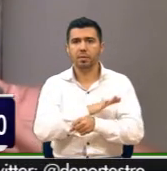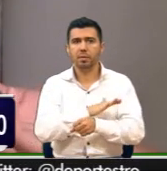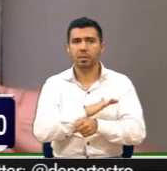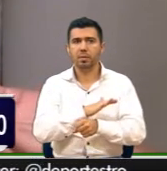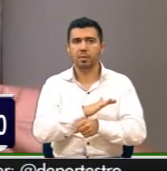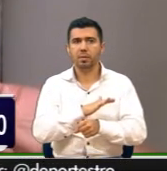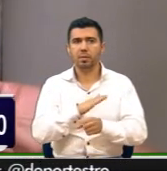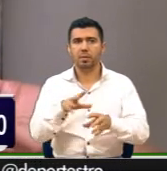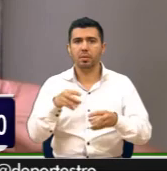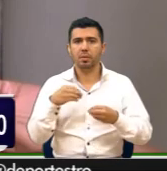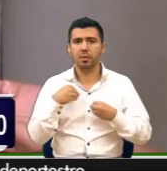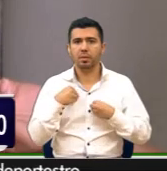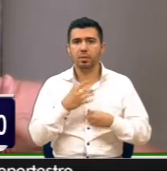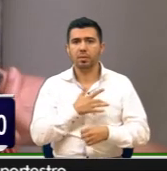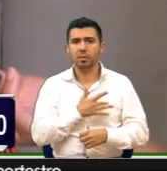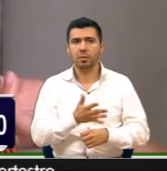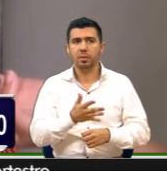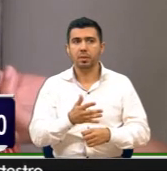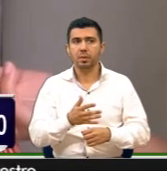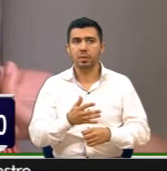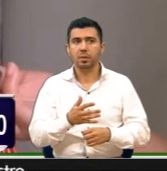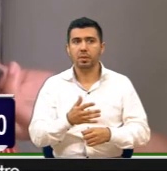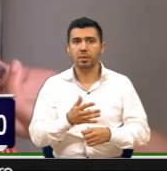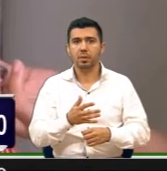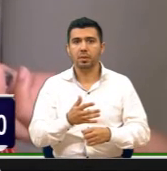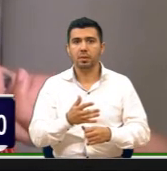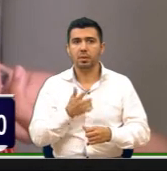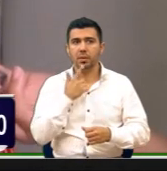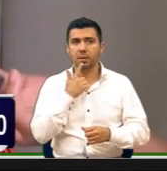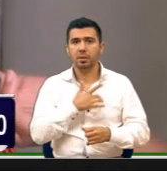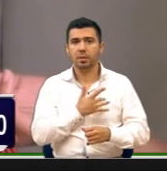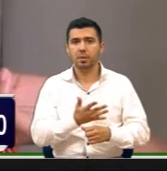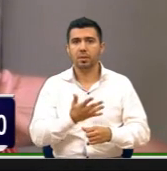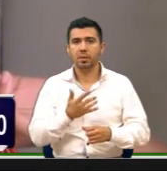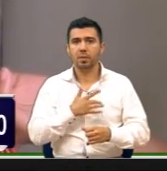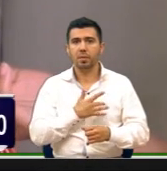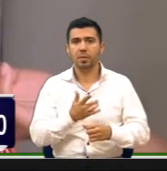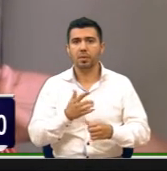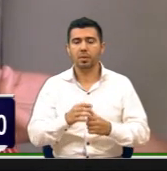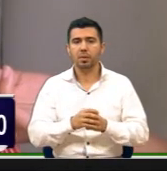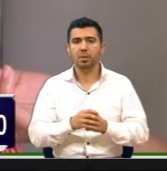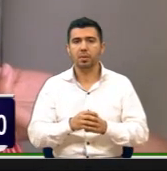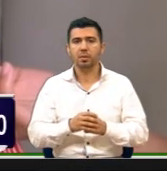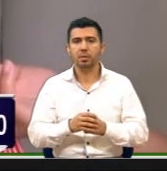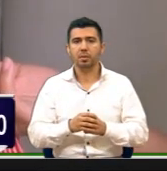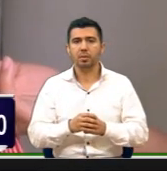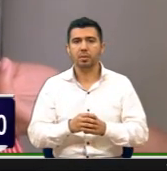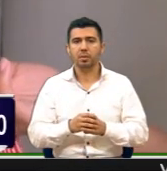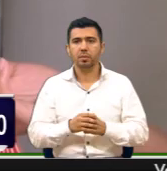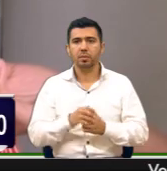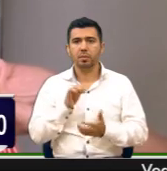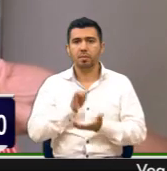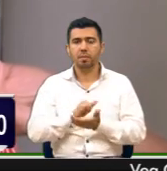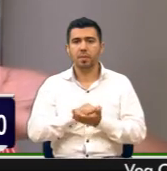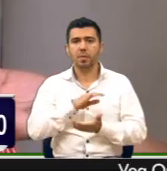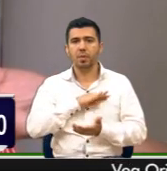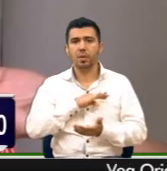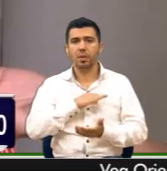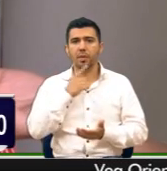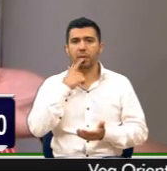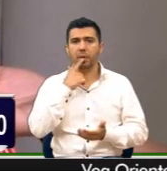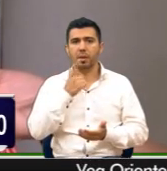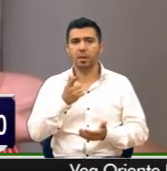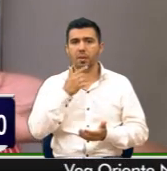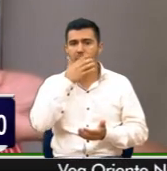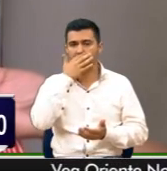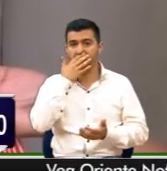las donaciones que ellos, pero lo que yo les decía, la donación es algo voluntario. Aquí están ya, y el mismo alcalde lo dijo, que la